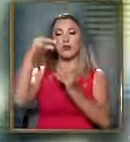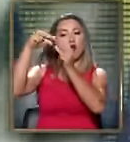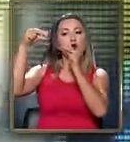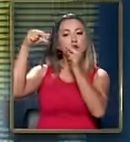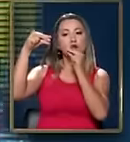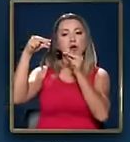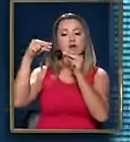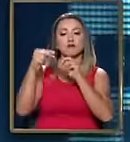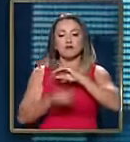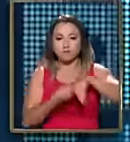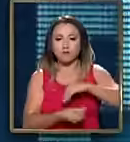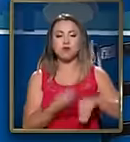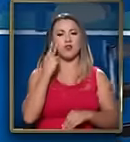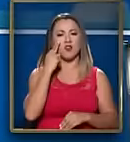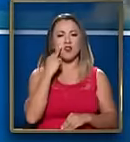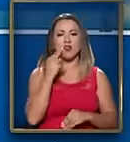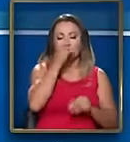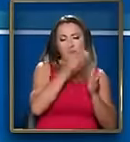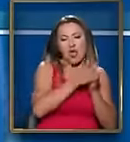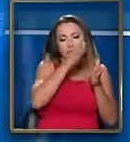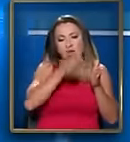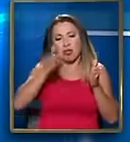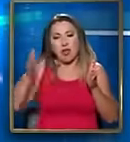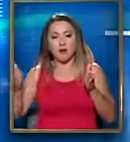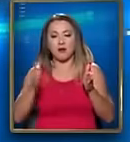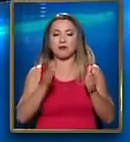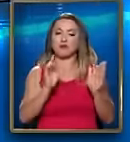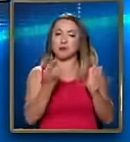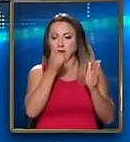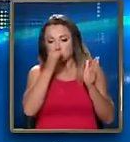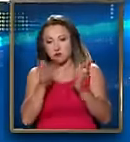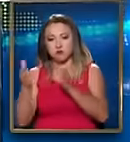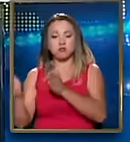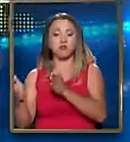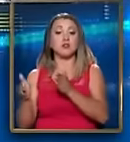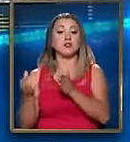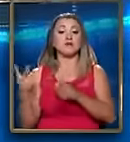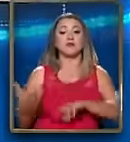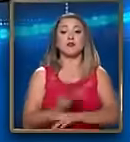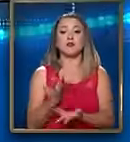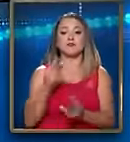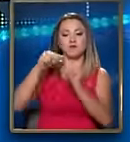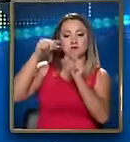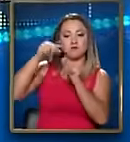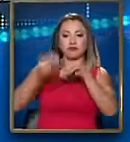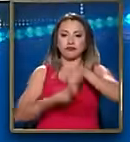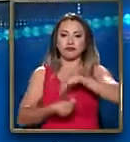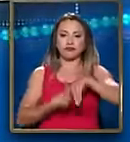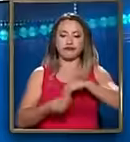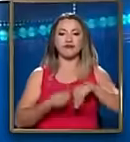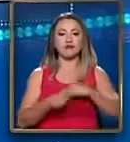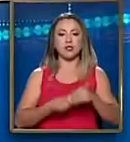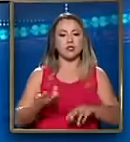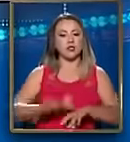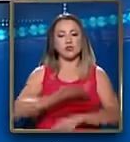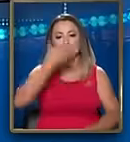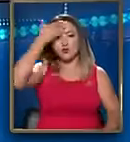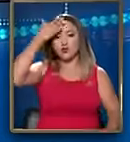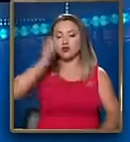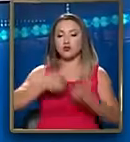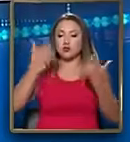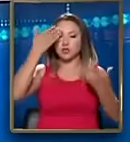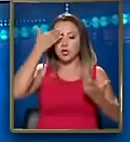es un fruto que tiene que pasar por muchas etapas. Por lo tanto, el vino no es más que la consecuencia de un fruto procesado. Chucha, dije